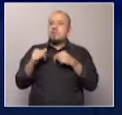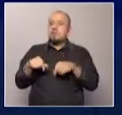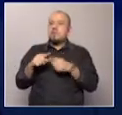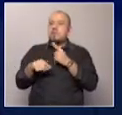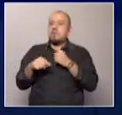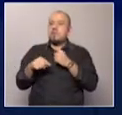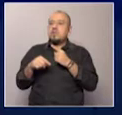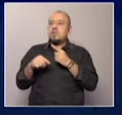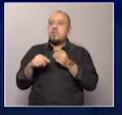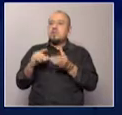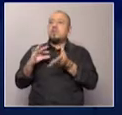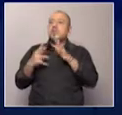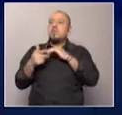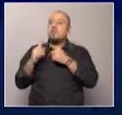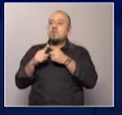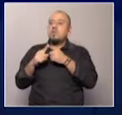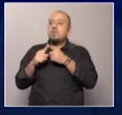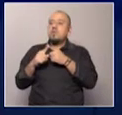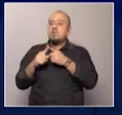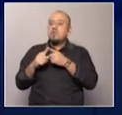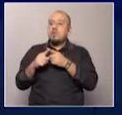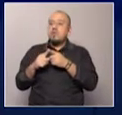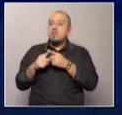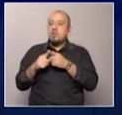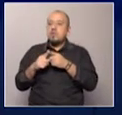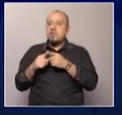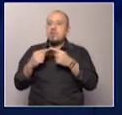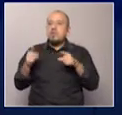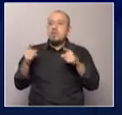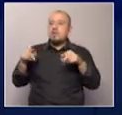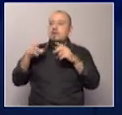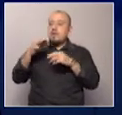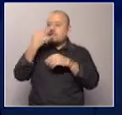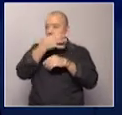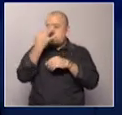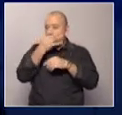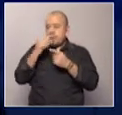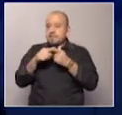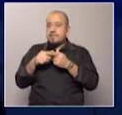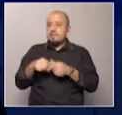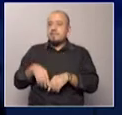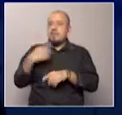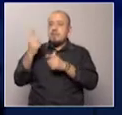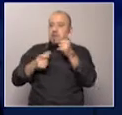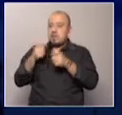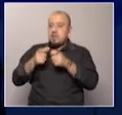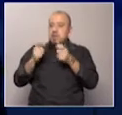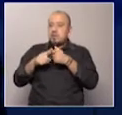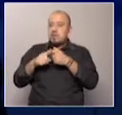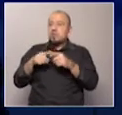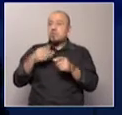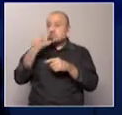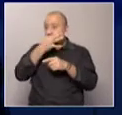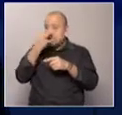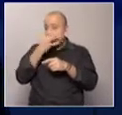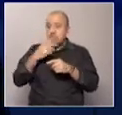mecanismo con los tantos que existen en el mundo urbano y si todavía las llamadas cortes de drogas los cuales personas cometen delitos leves por su adicción